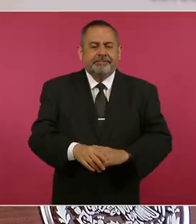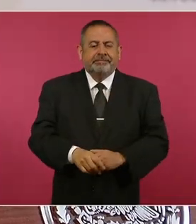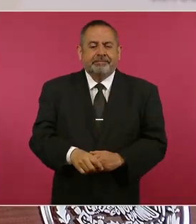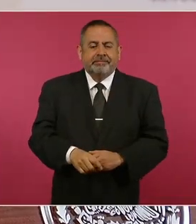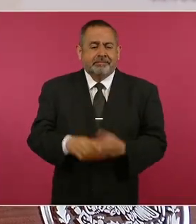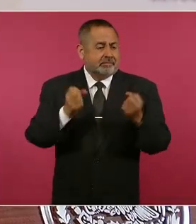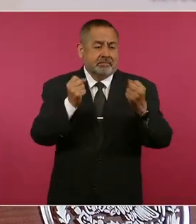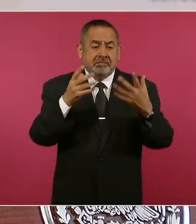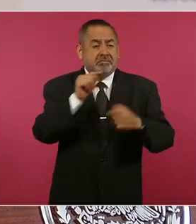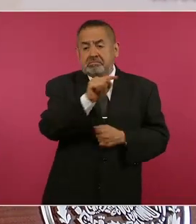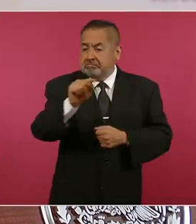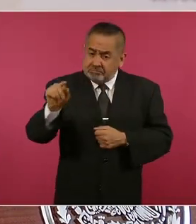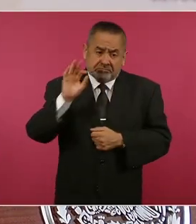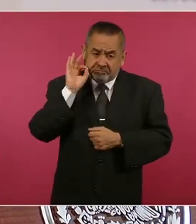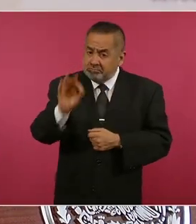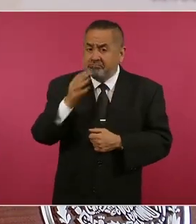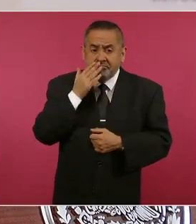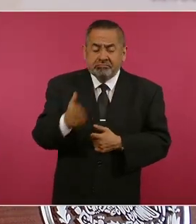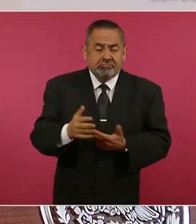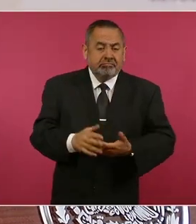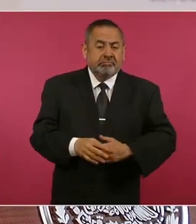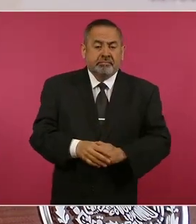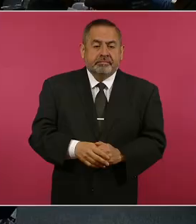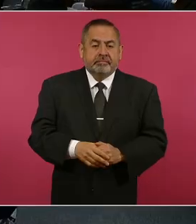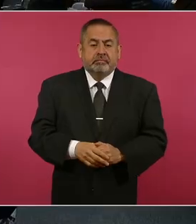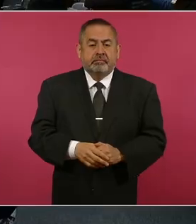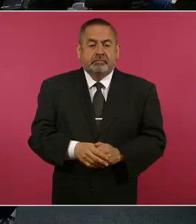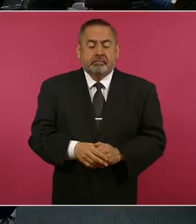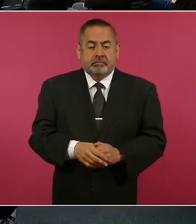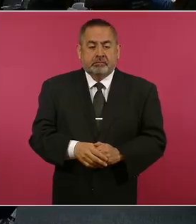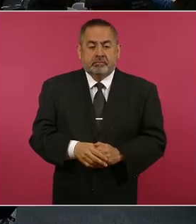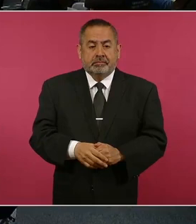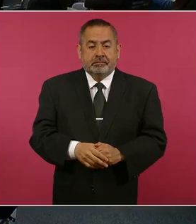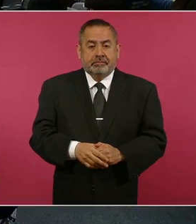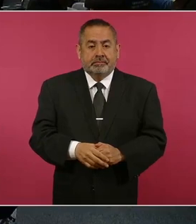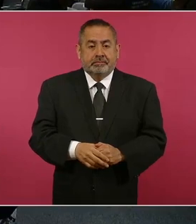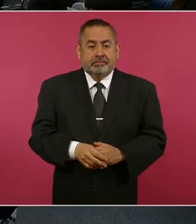Es que hay muchos, o sea, que son